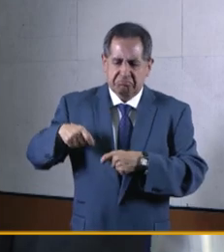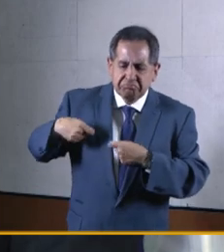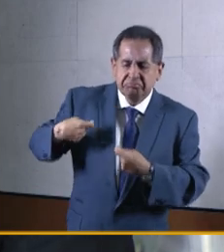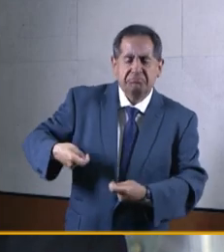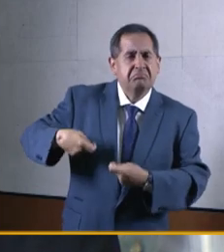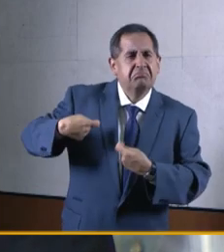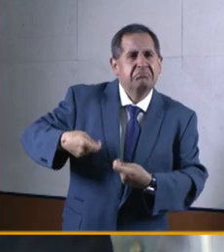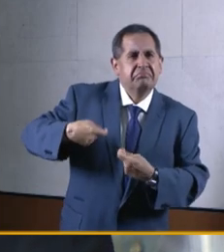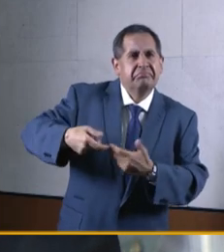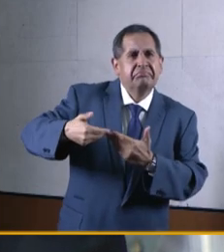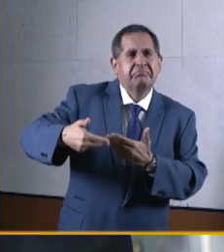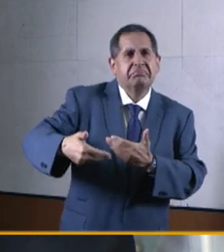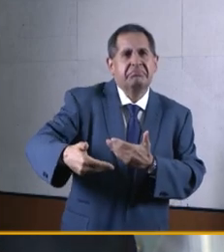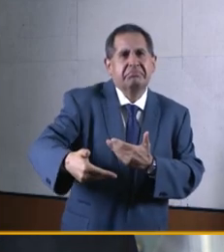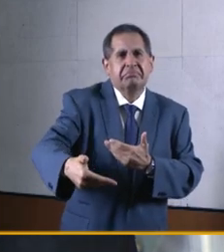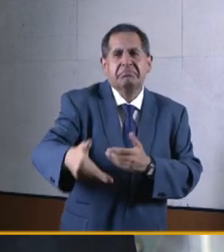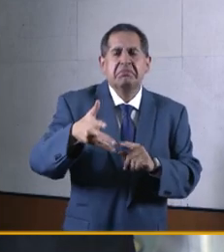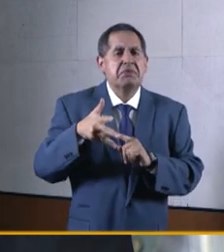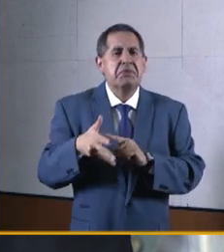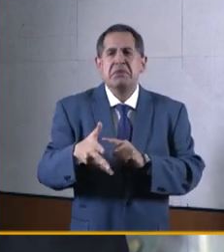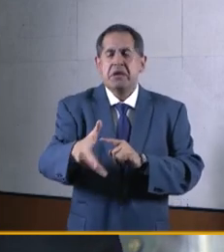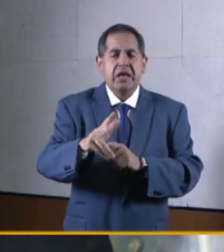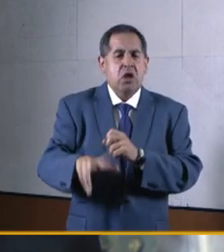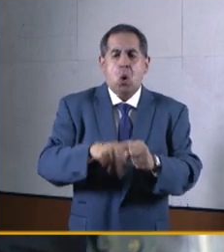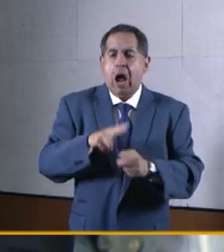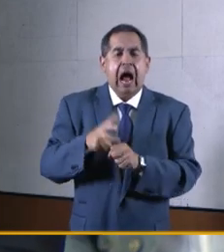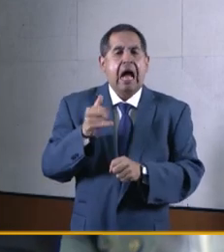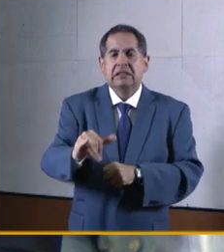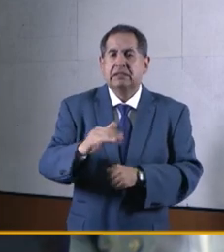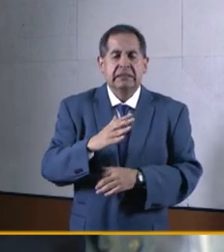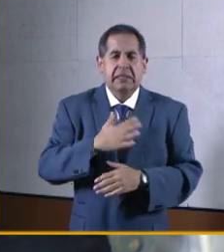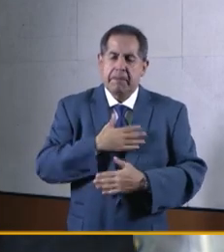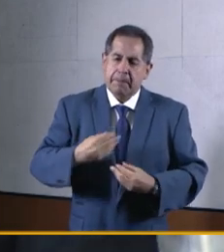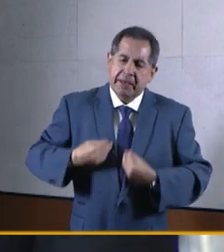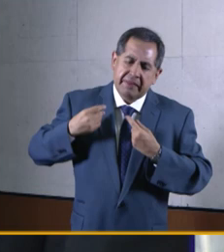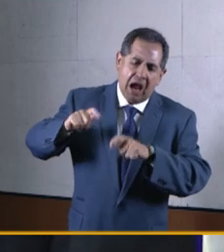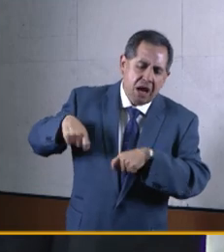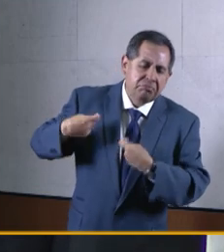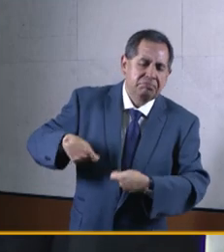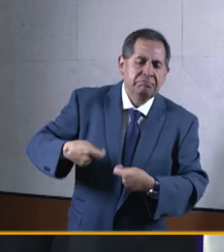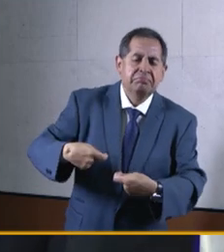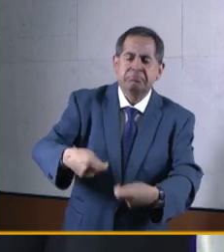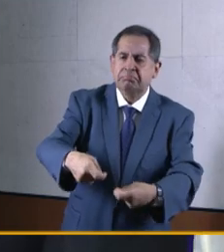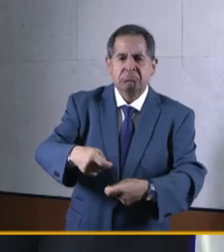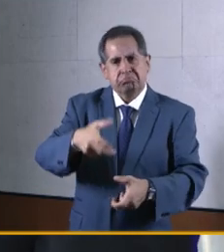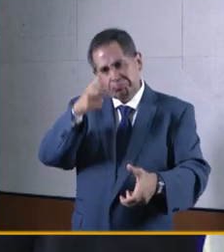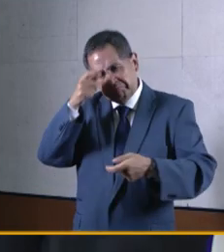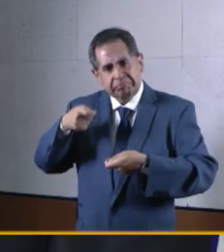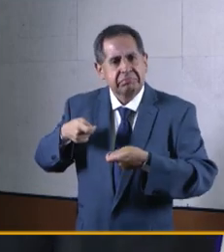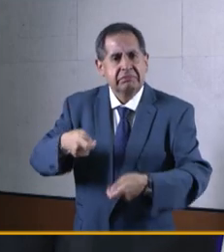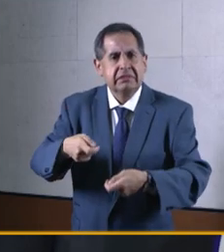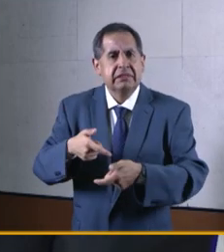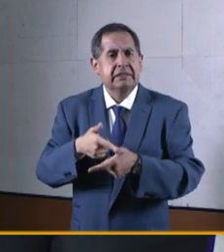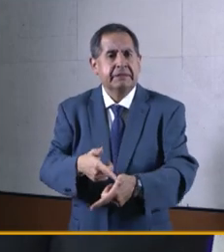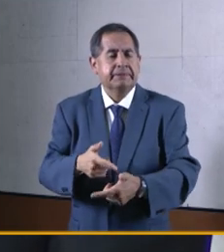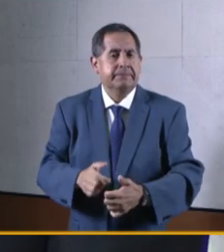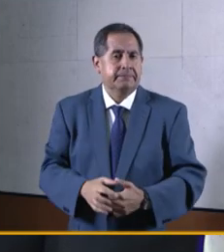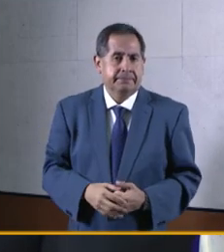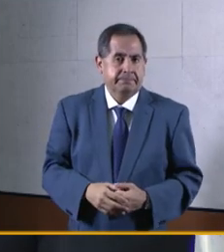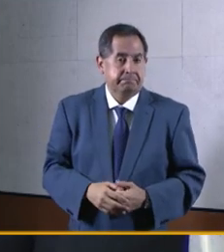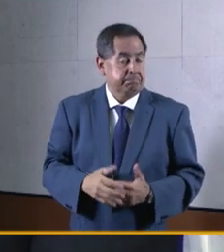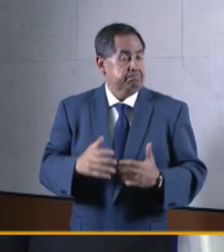continuarla en el sencillo y natural relevo de las generaciones de alguna manera